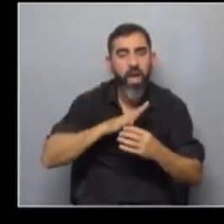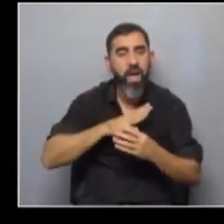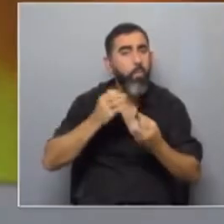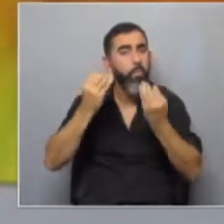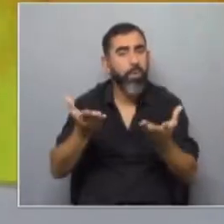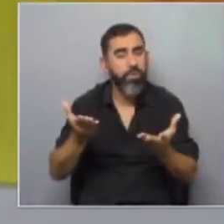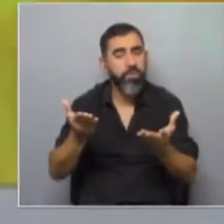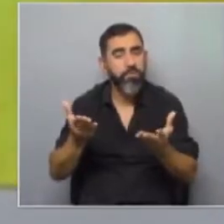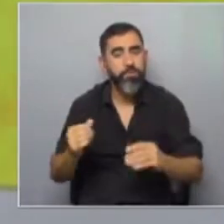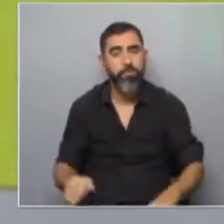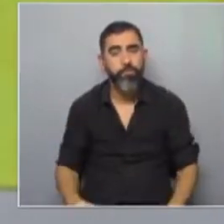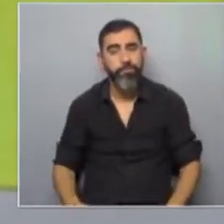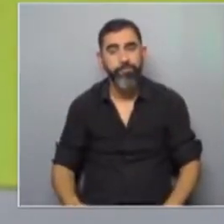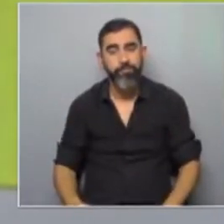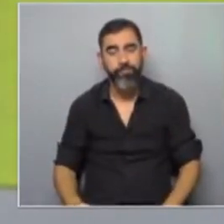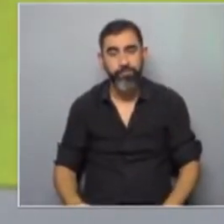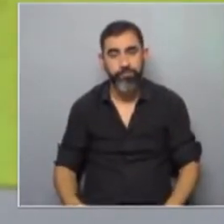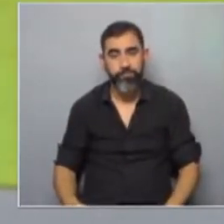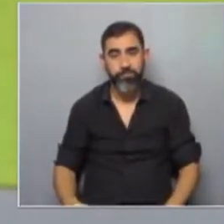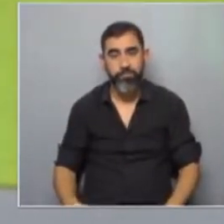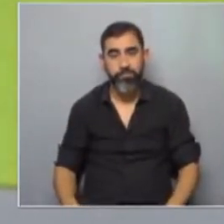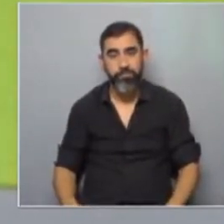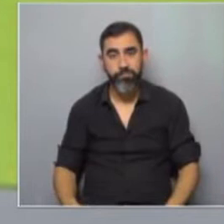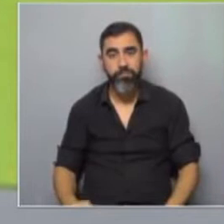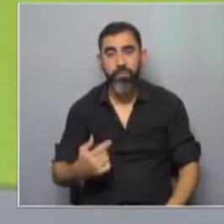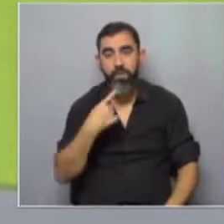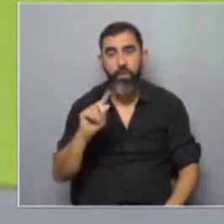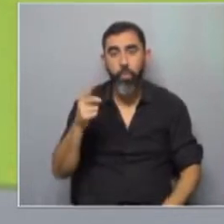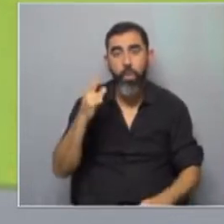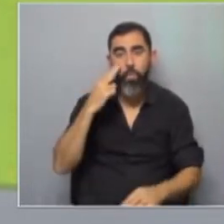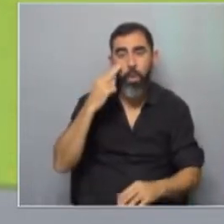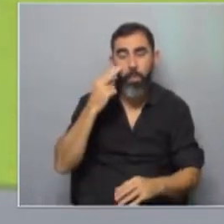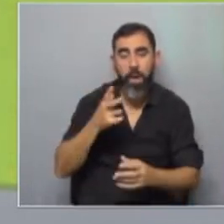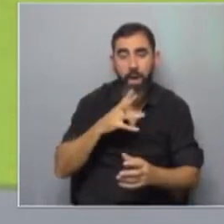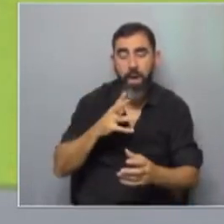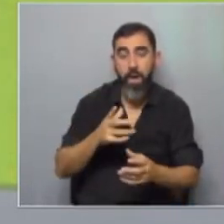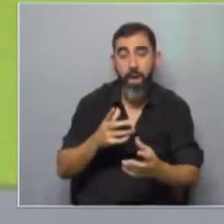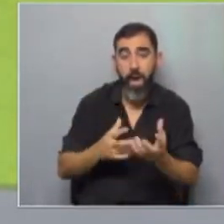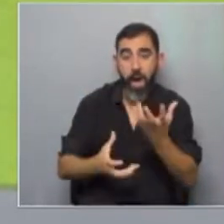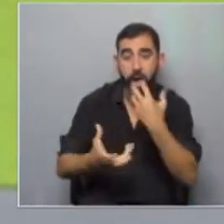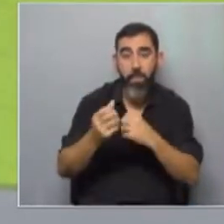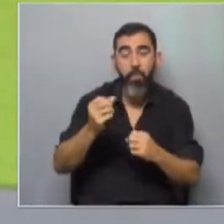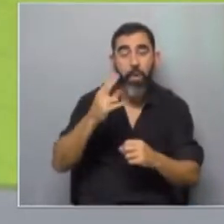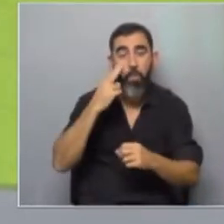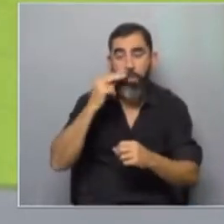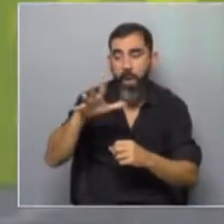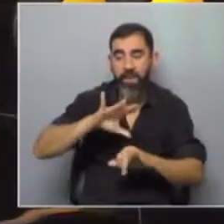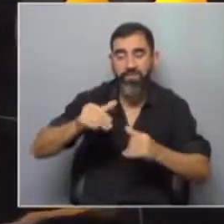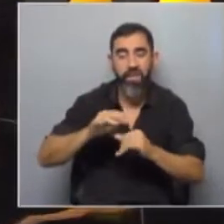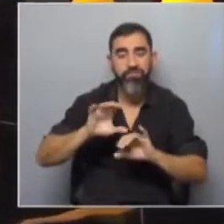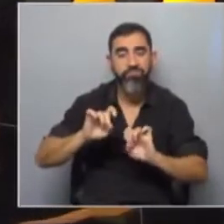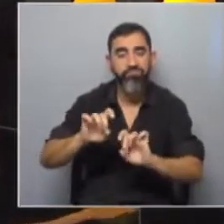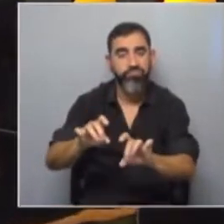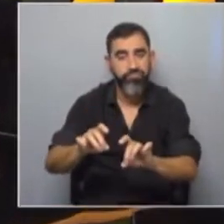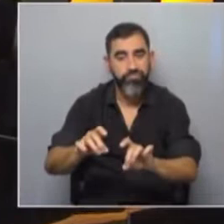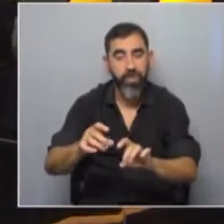ambiental de Neptuno. Leo, mientras seguís hablando, esa es la afirmación que hizo este hombre del aguaraguazú que mencionaban recién, ¿no? Ahí está. Ahí tenemos un aguaraguazú caminando